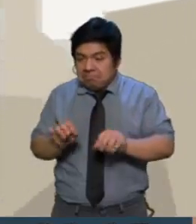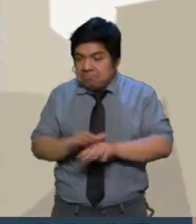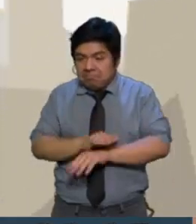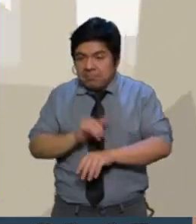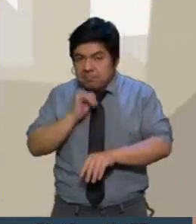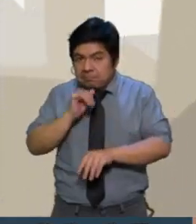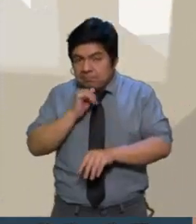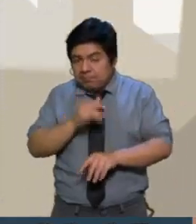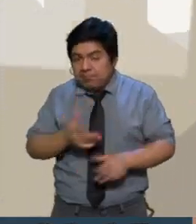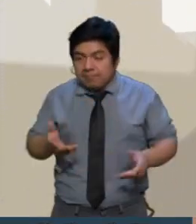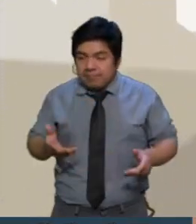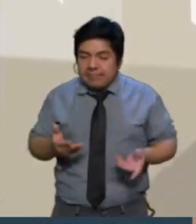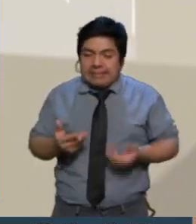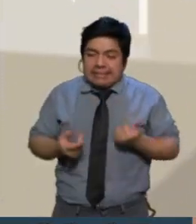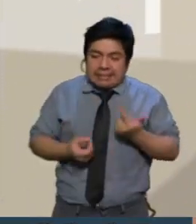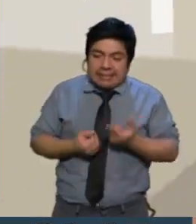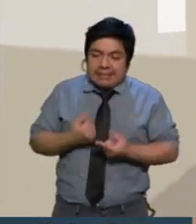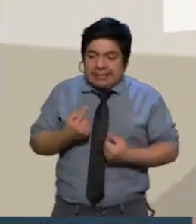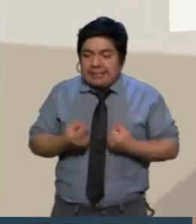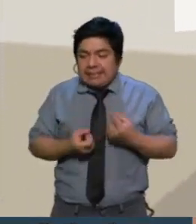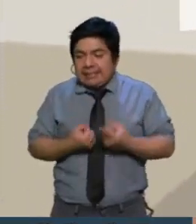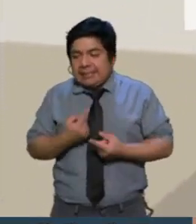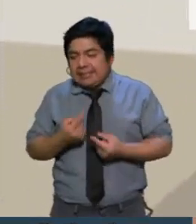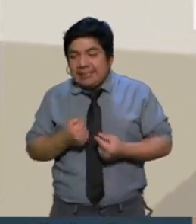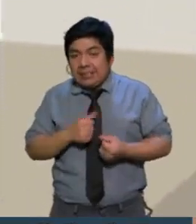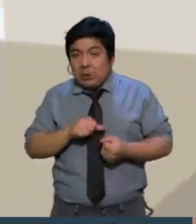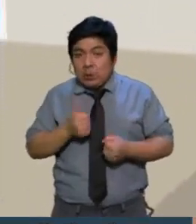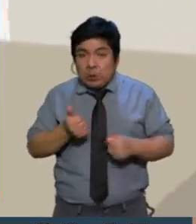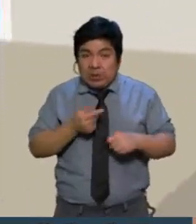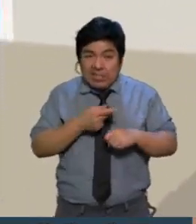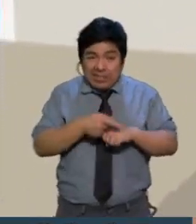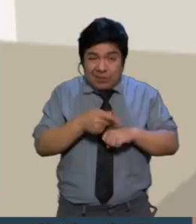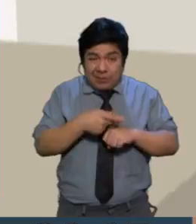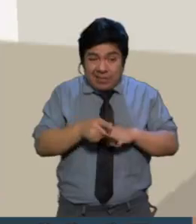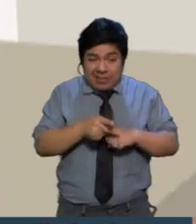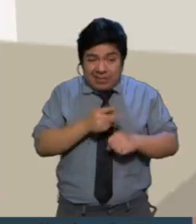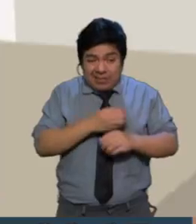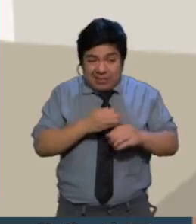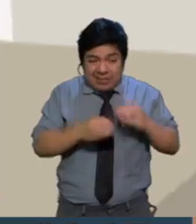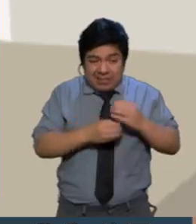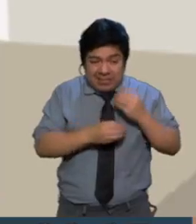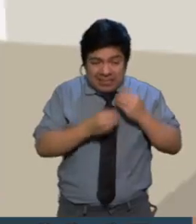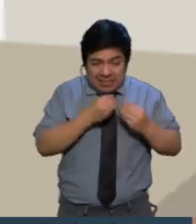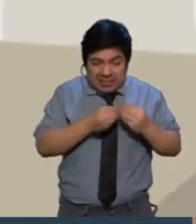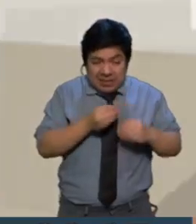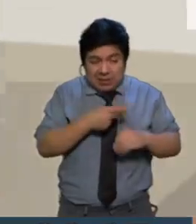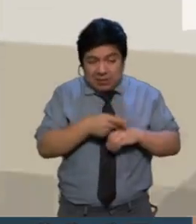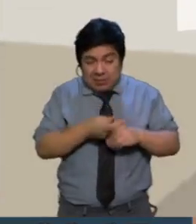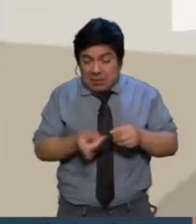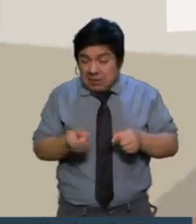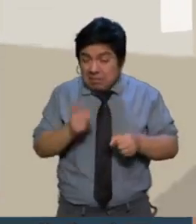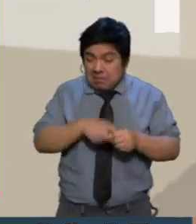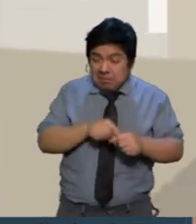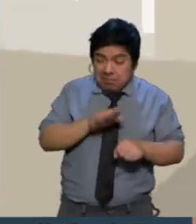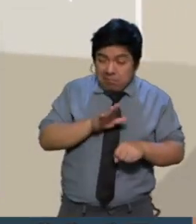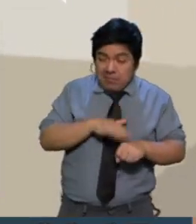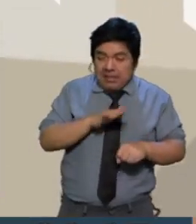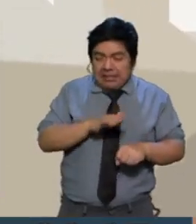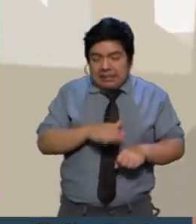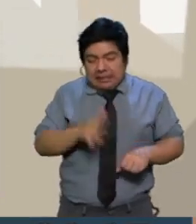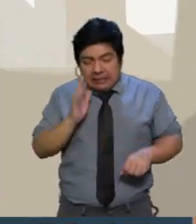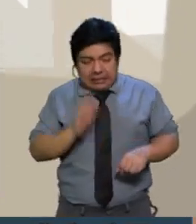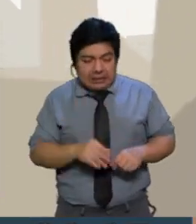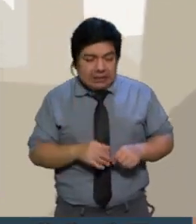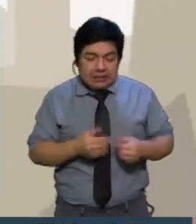que vayamos a anexar otro peligro a la producción de alimentos, que